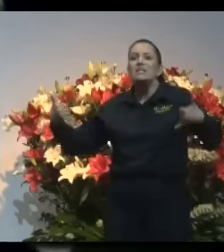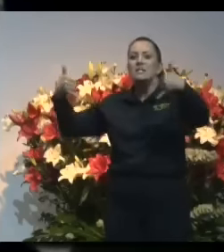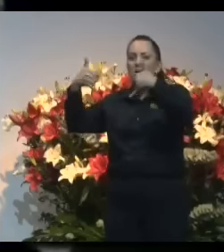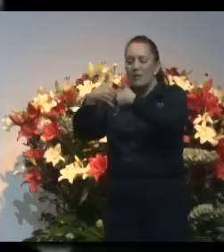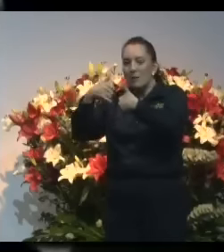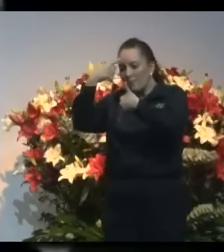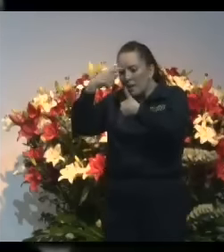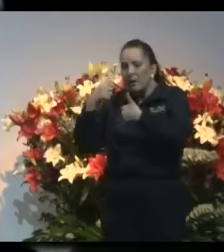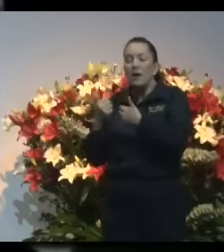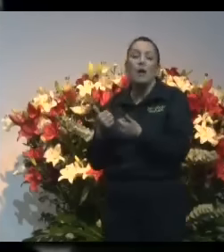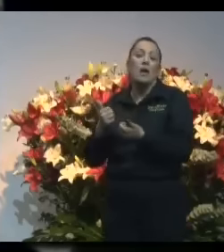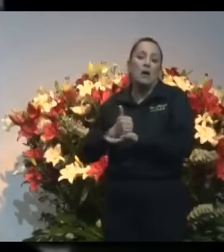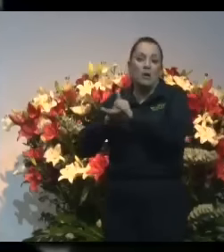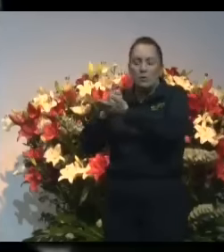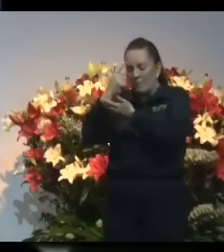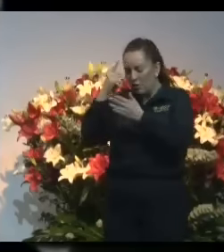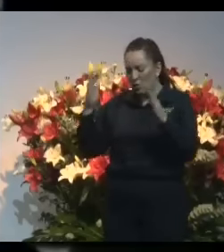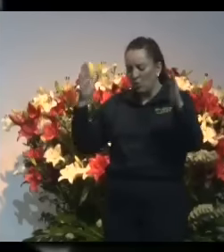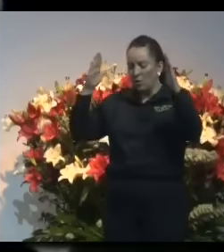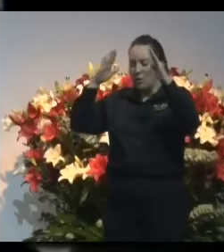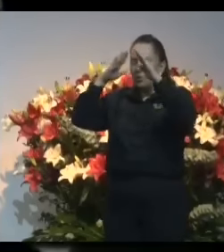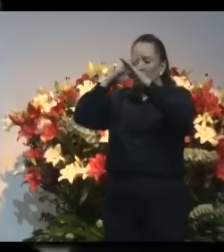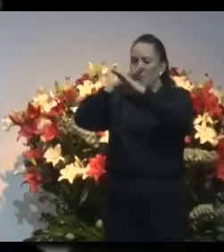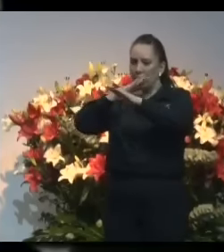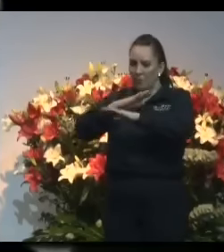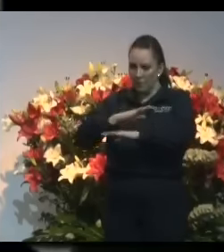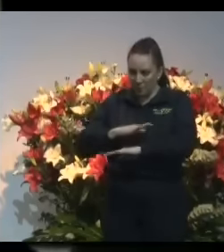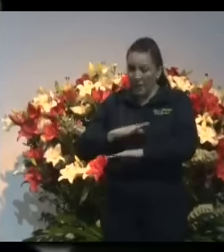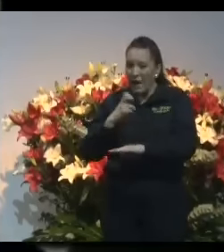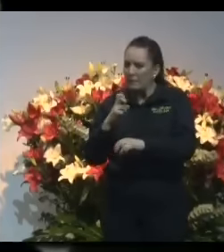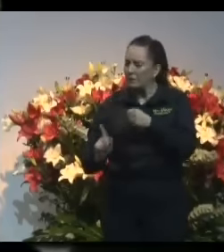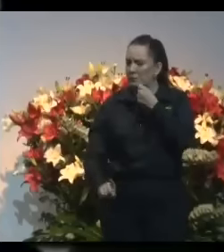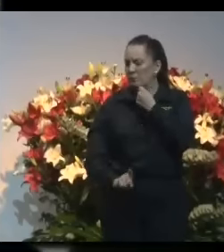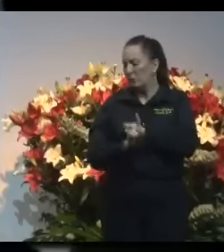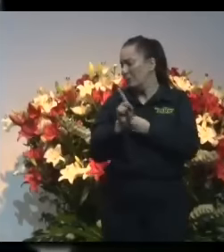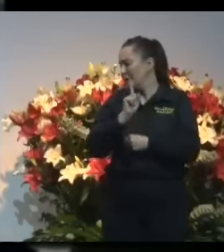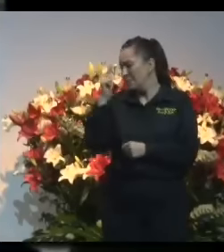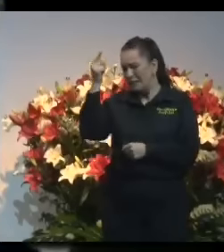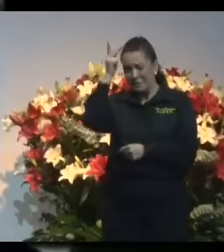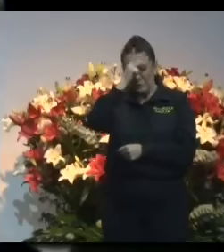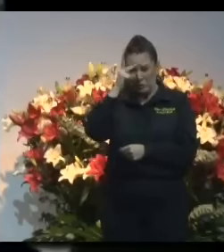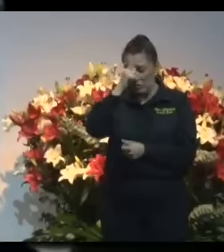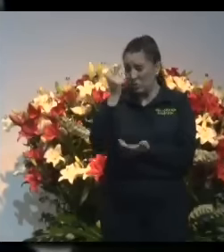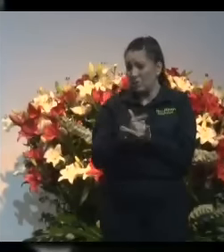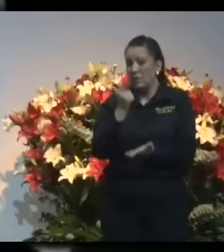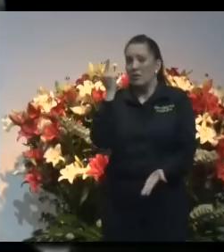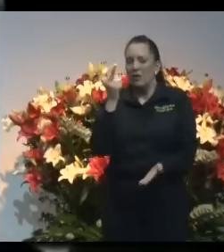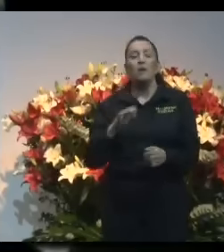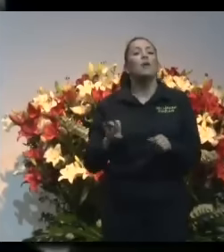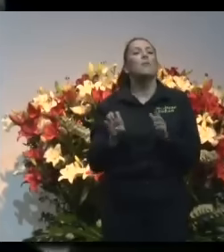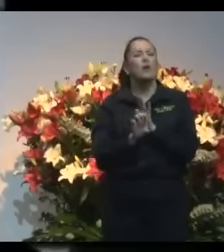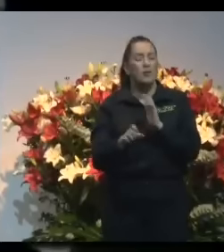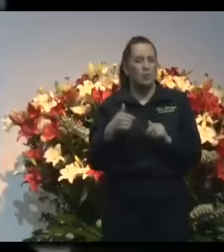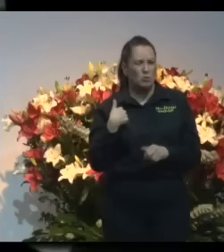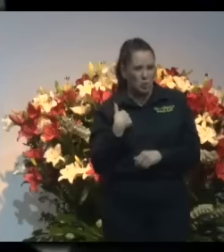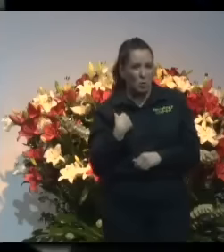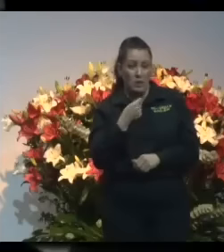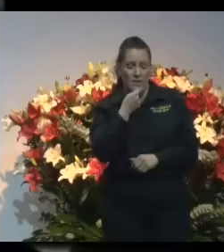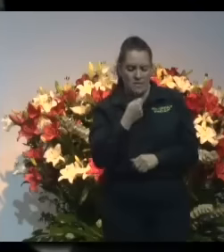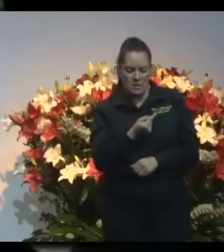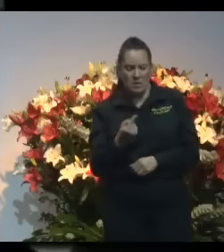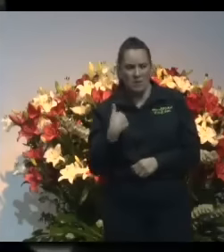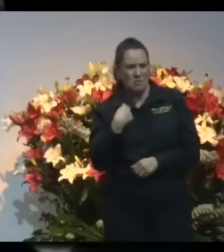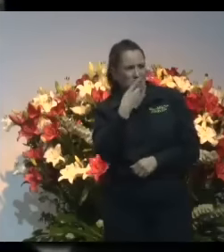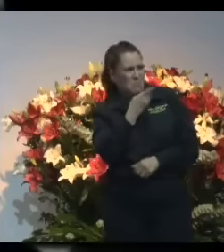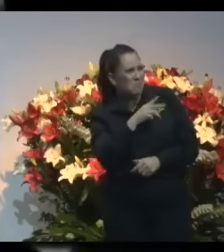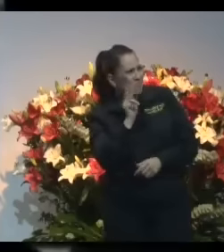pues es un problema gravísimo psicológico que se produce. Yo cuando era niña decía, ¿por qué mi papá golpea tanto a mi mamá? O